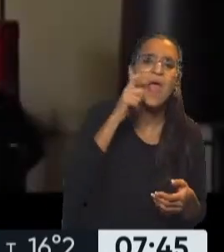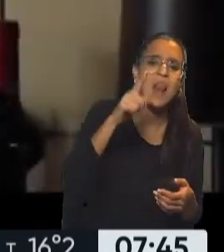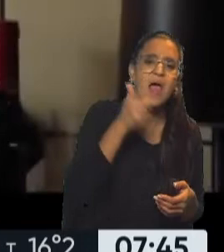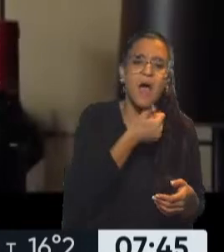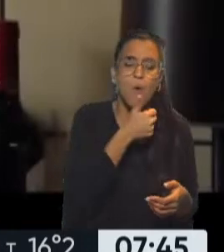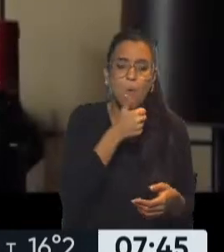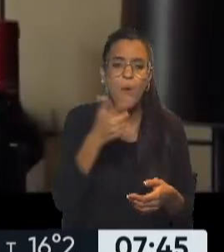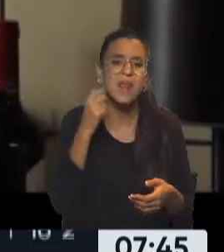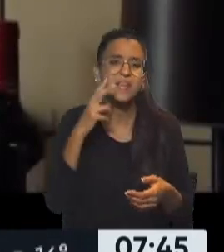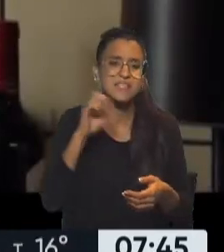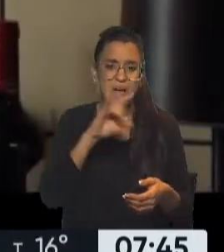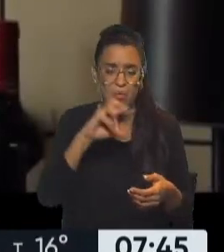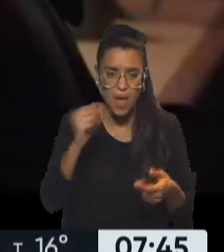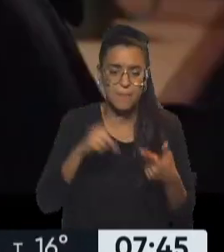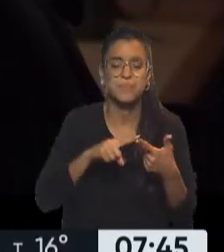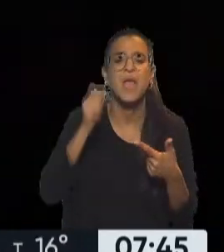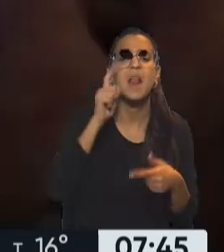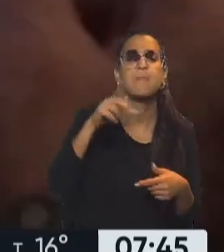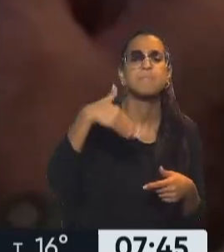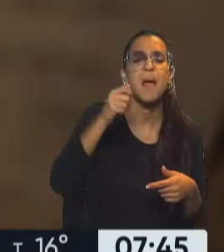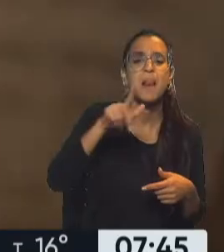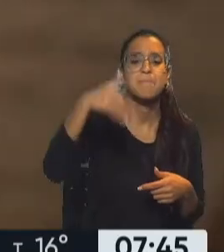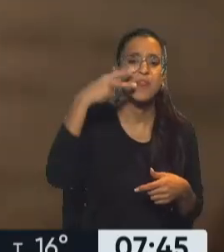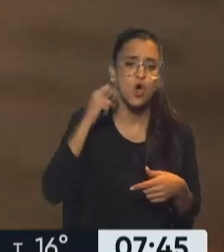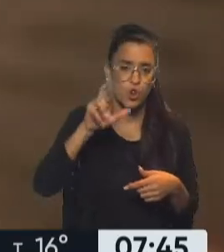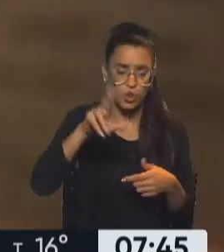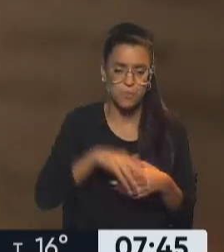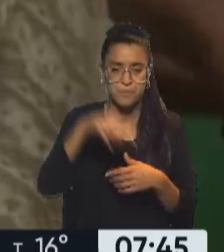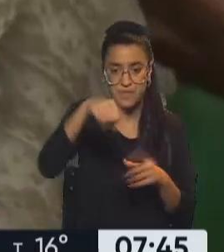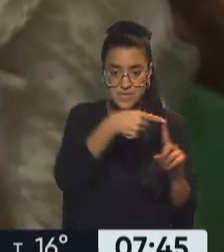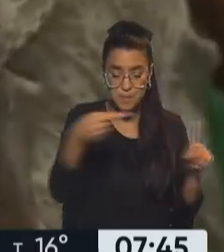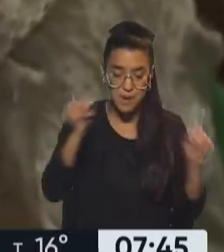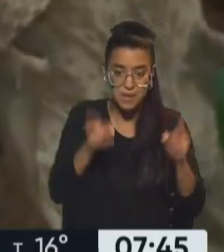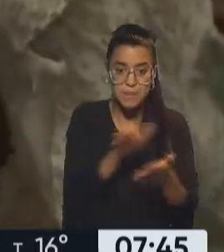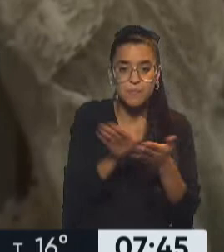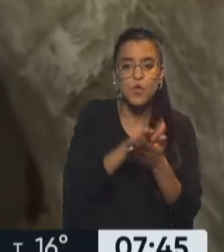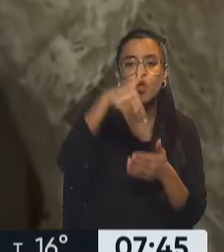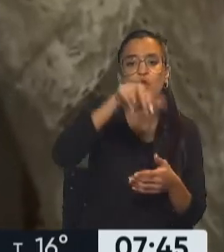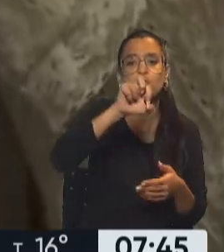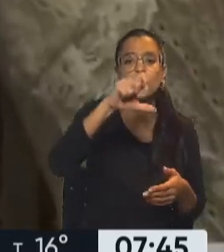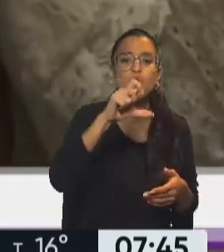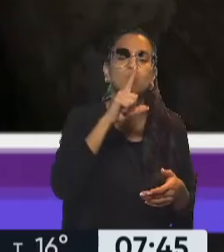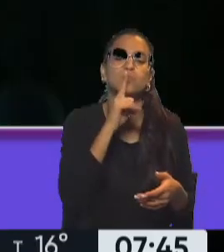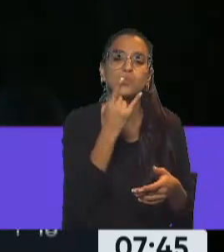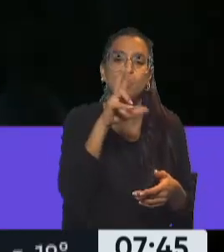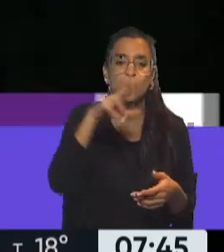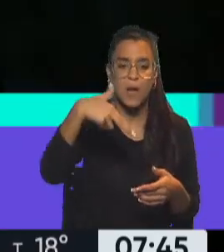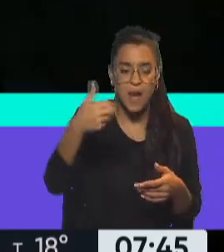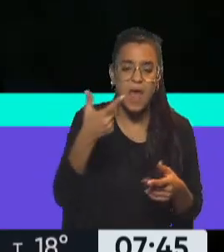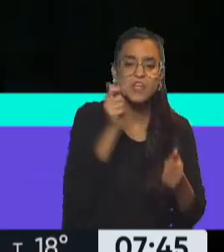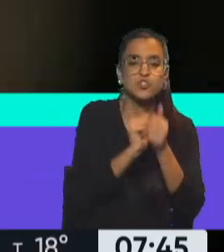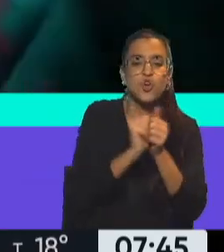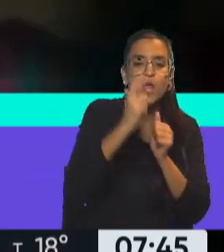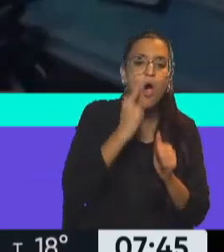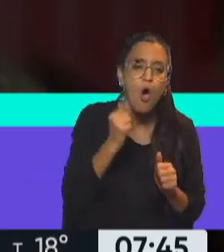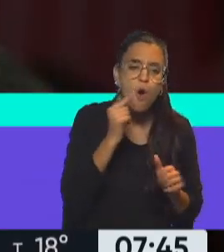Un poeta nacional y El mal menor. Esta semana se estrena también Nocturna, de Gonzalo Calzada, la historia de un